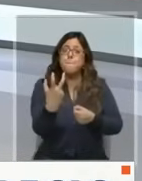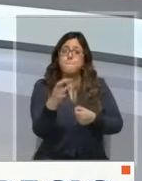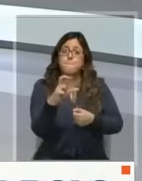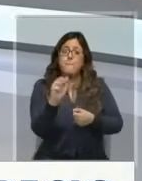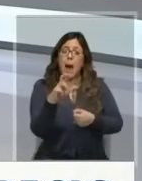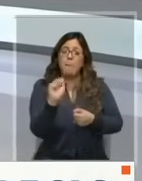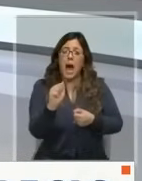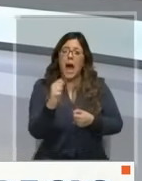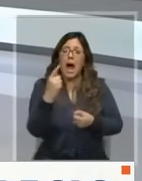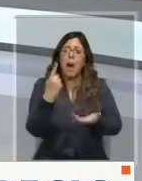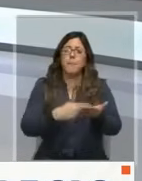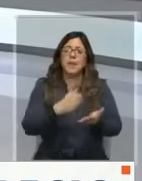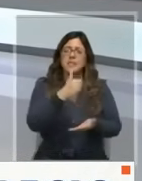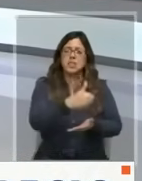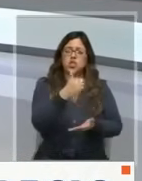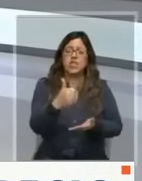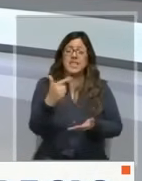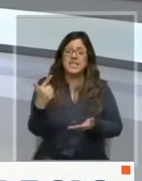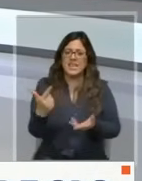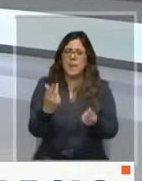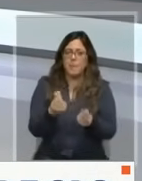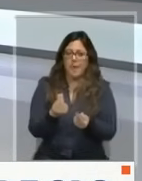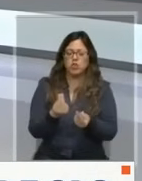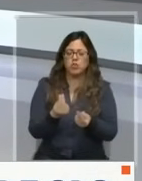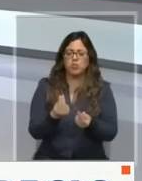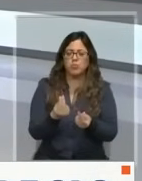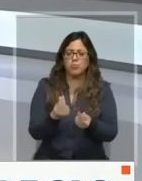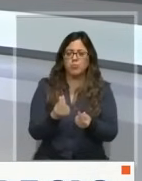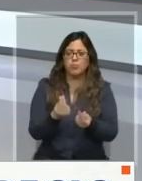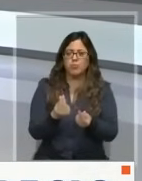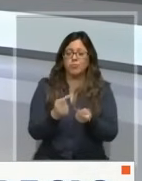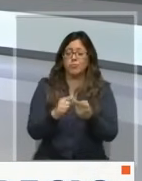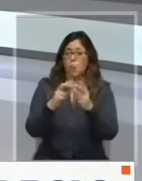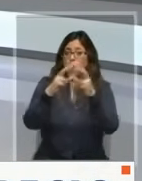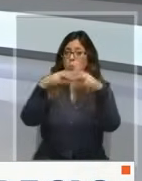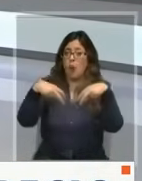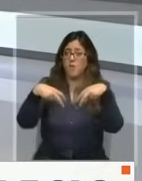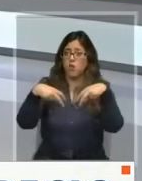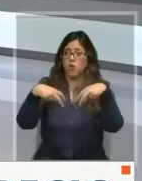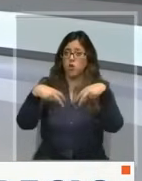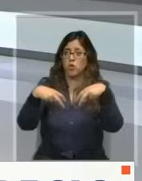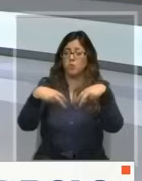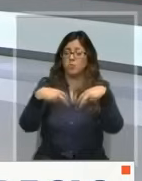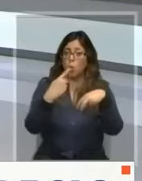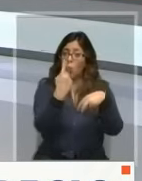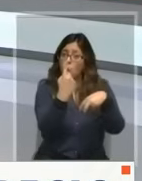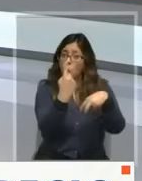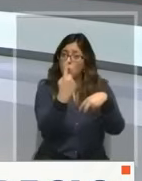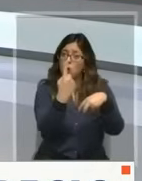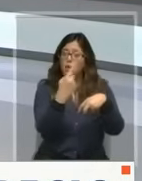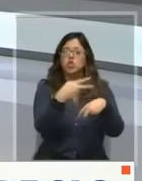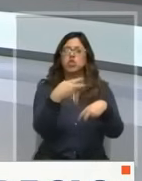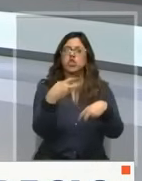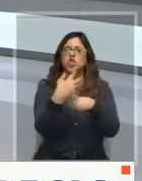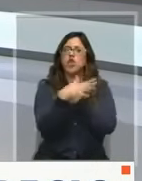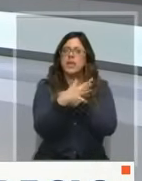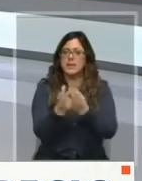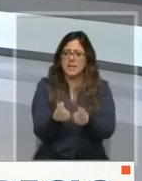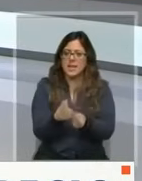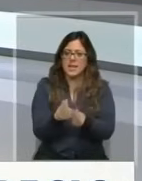a 1.667 pesos y los huevos, la unidad, está a 215